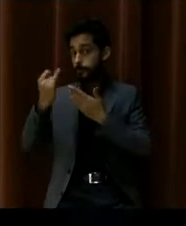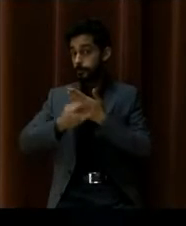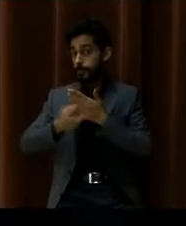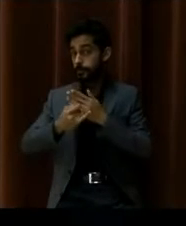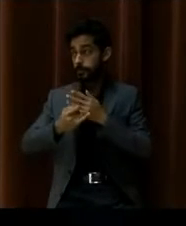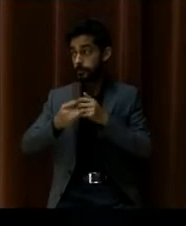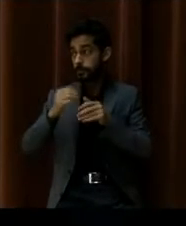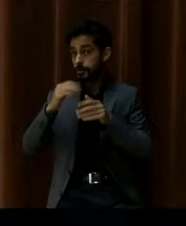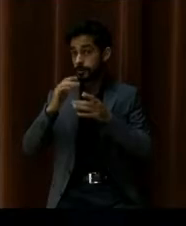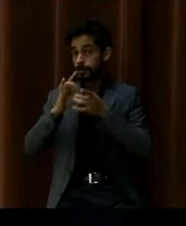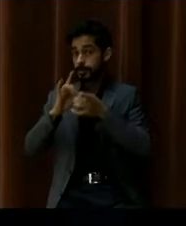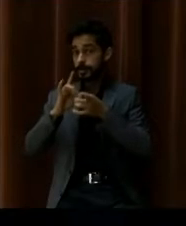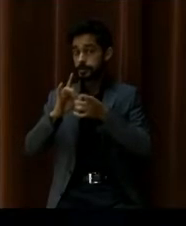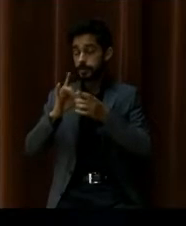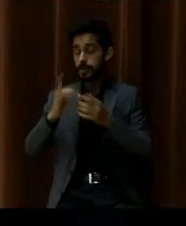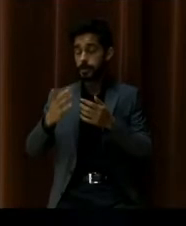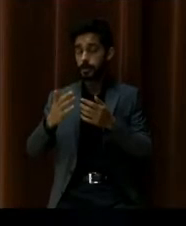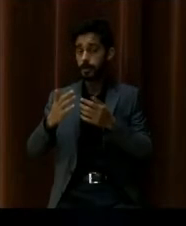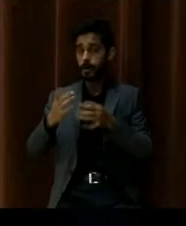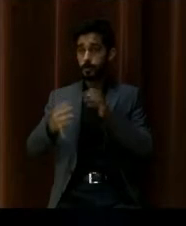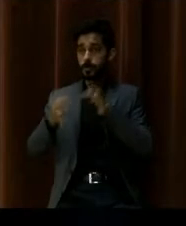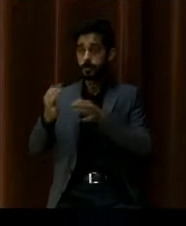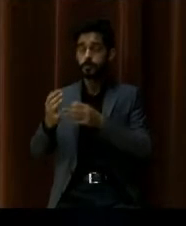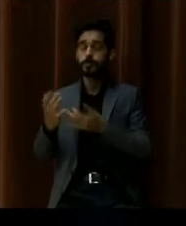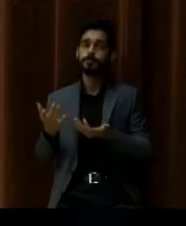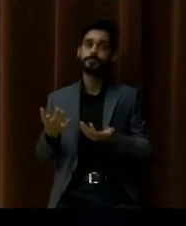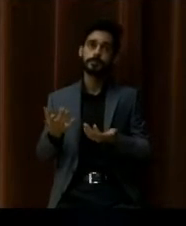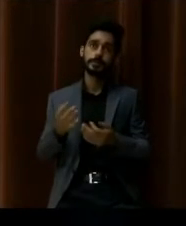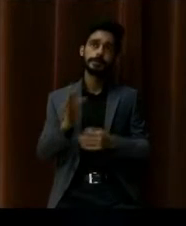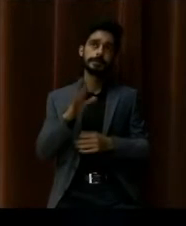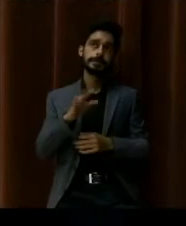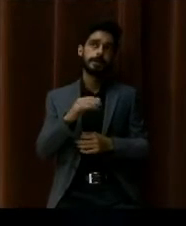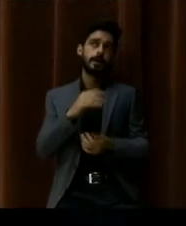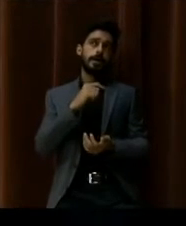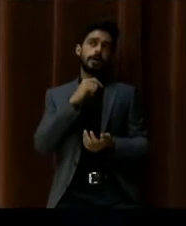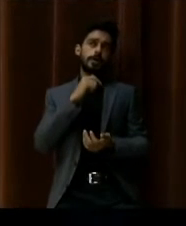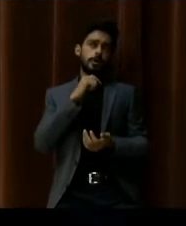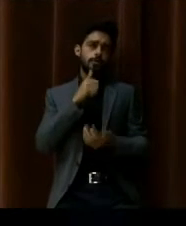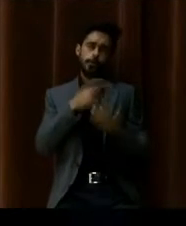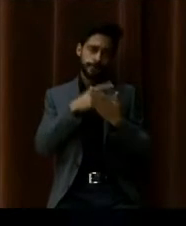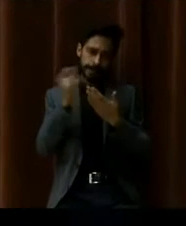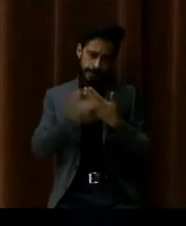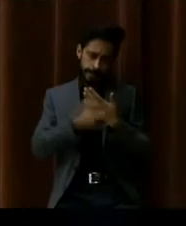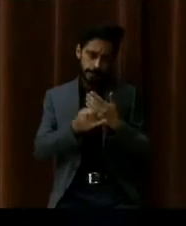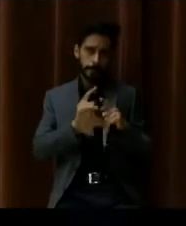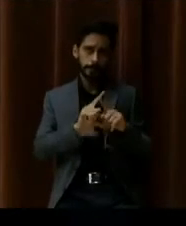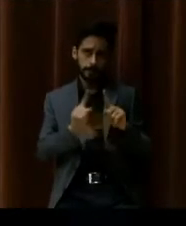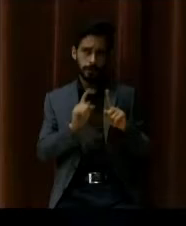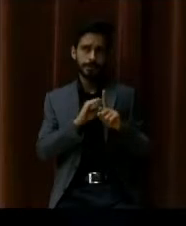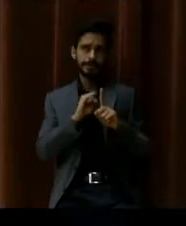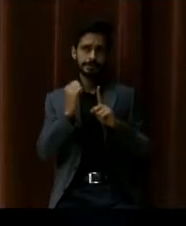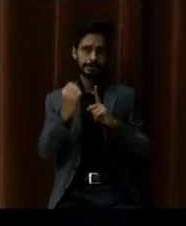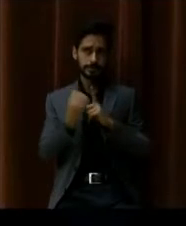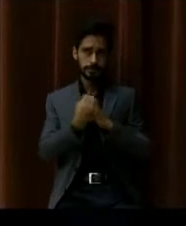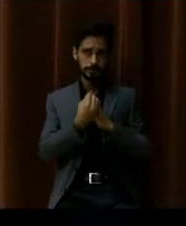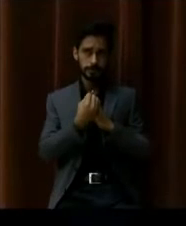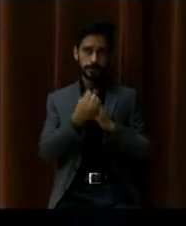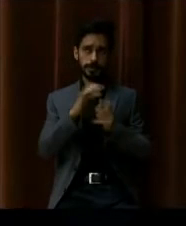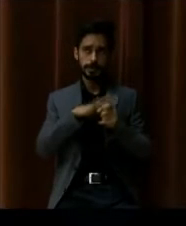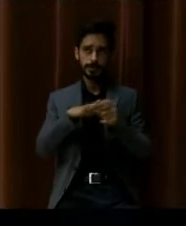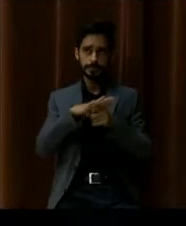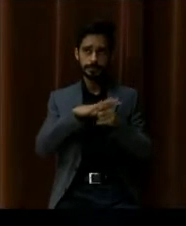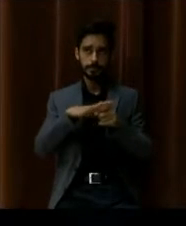no es un proyecto pero hay una situación en la reserva de jóvenes